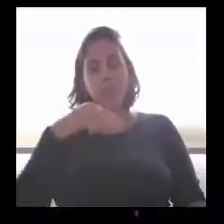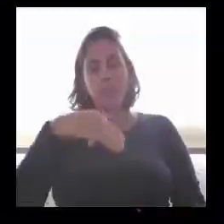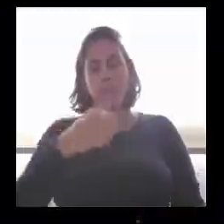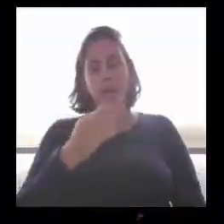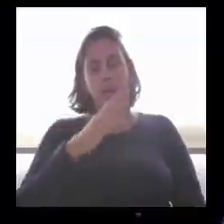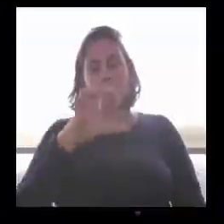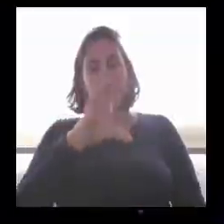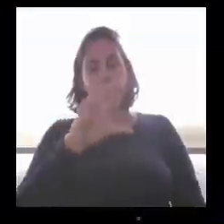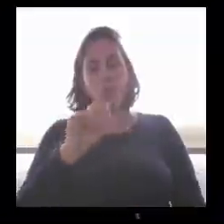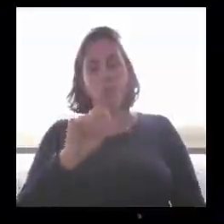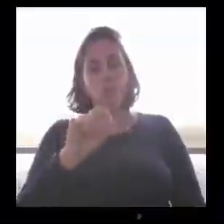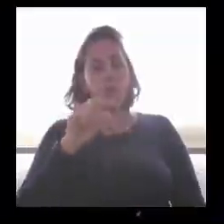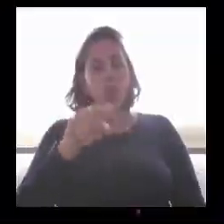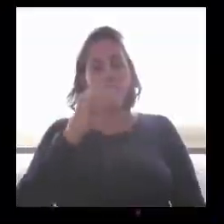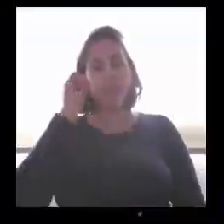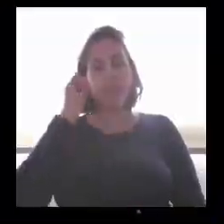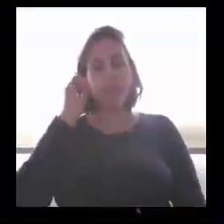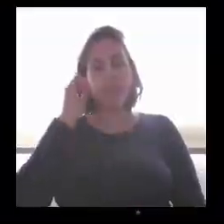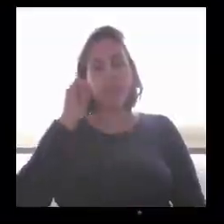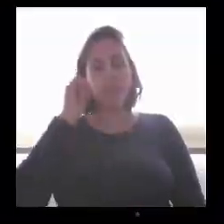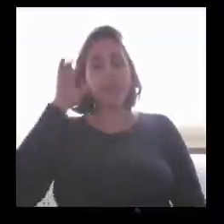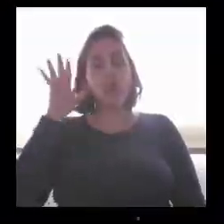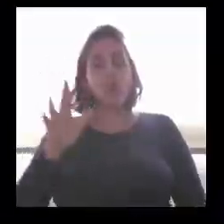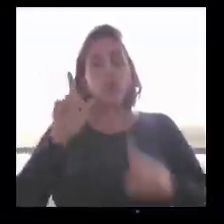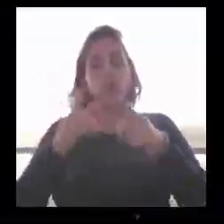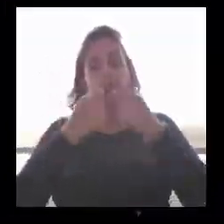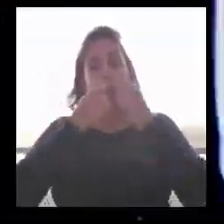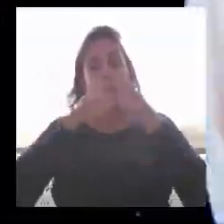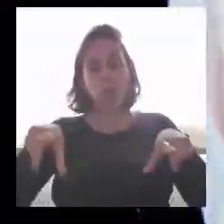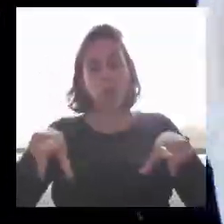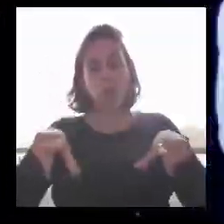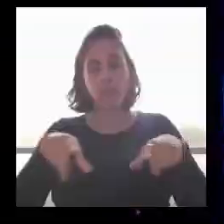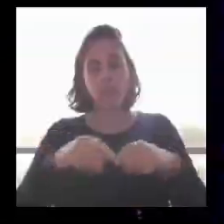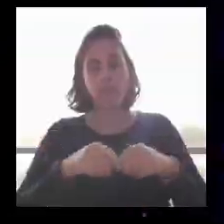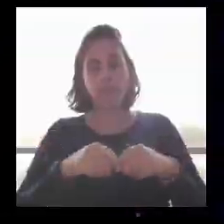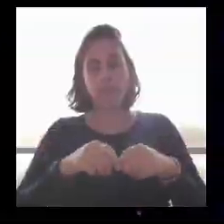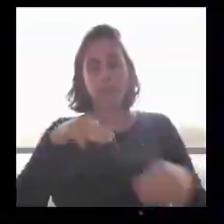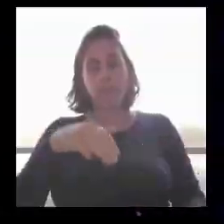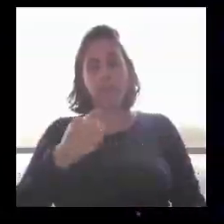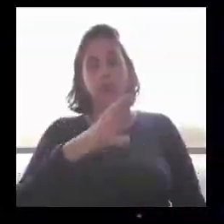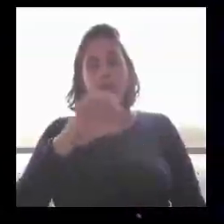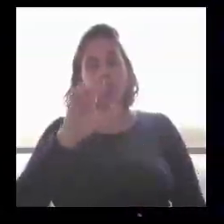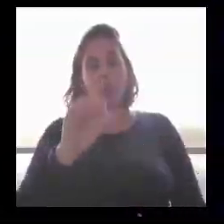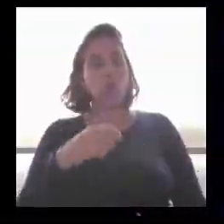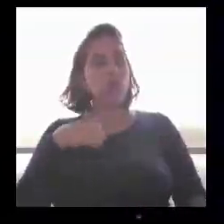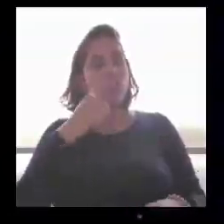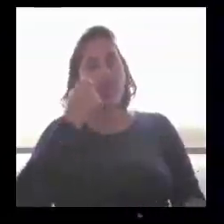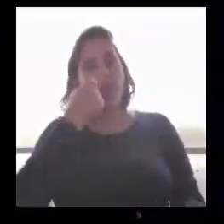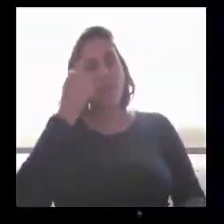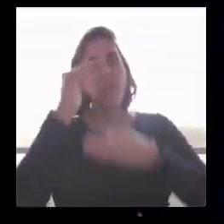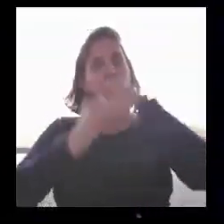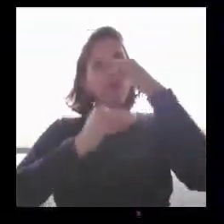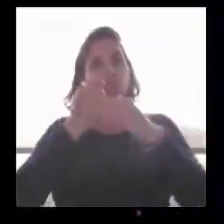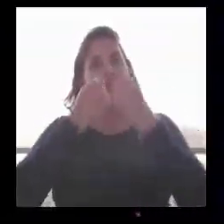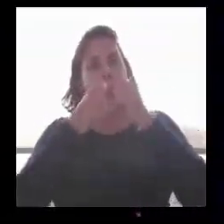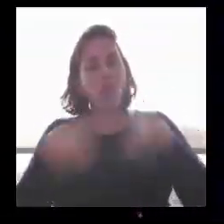Tomasello, es psicólogo y lingüista. Tomasello se interesó por la evolución del lenguaje. Entonces